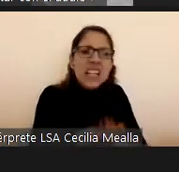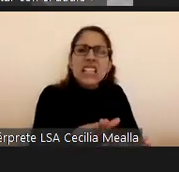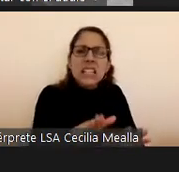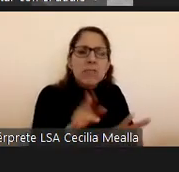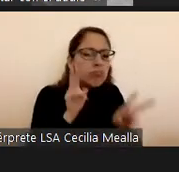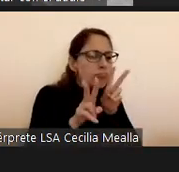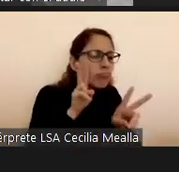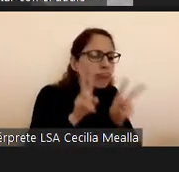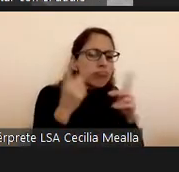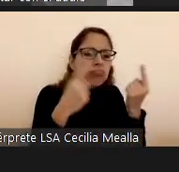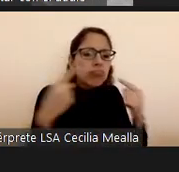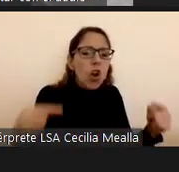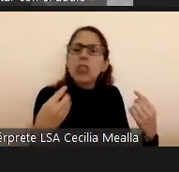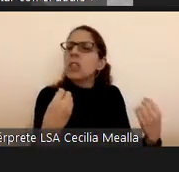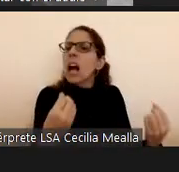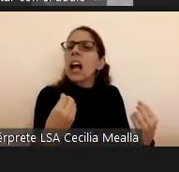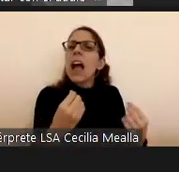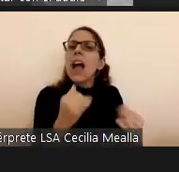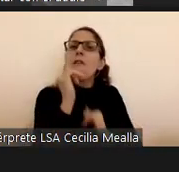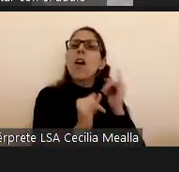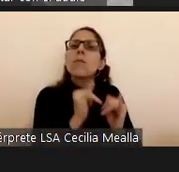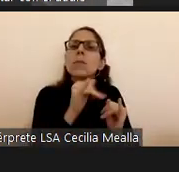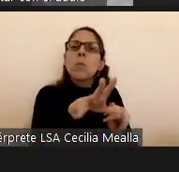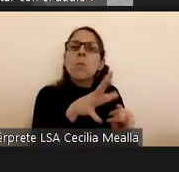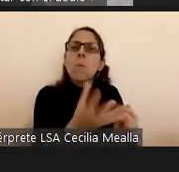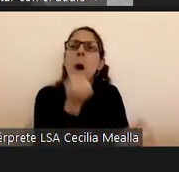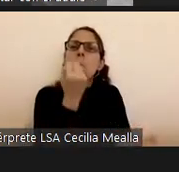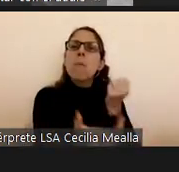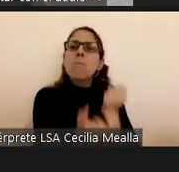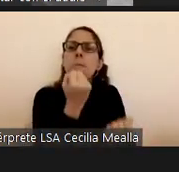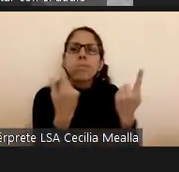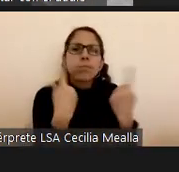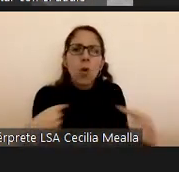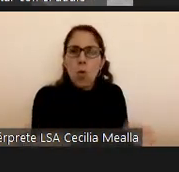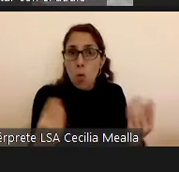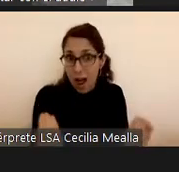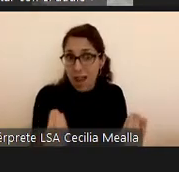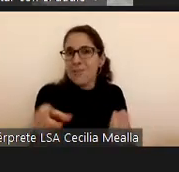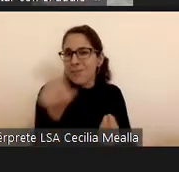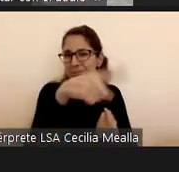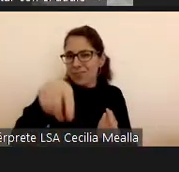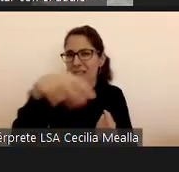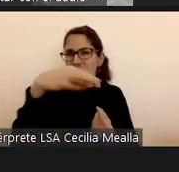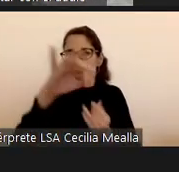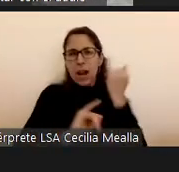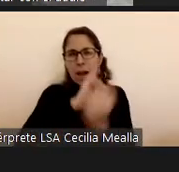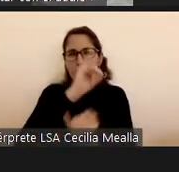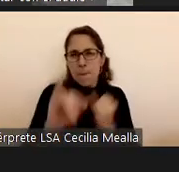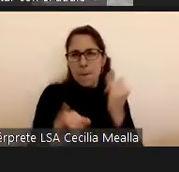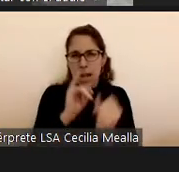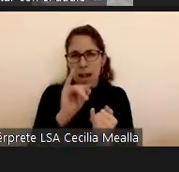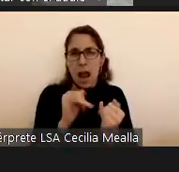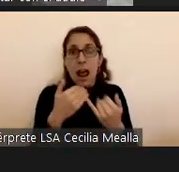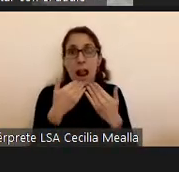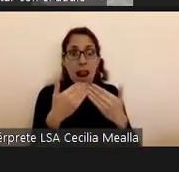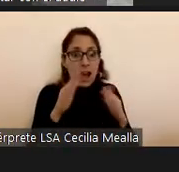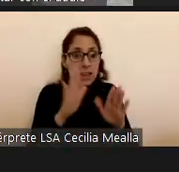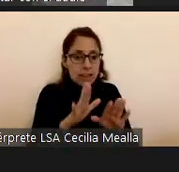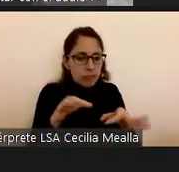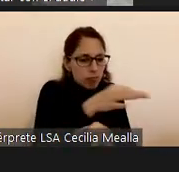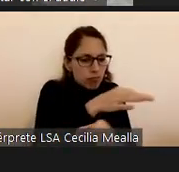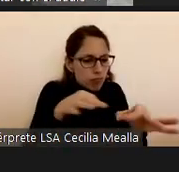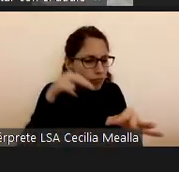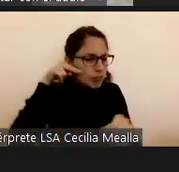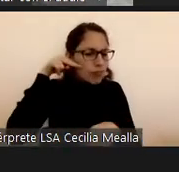metodología para la observación, ustedes tienen que decir qué podemos ver en esas bacterias con este